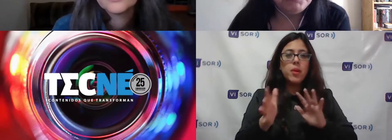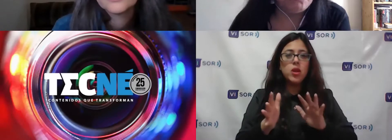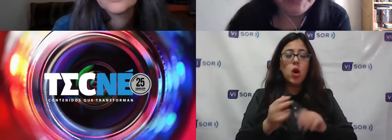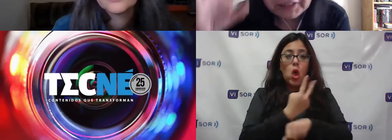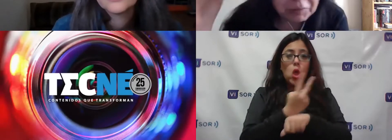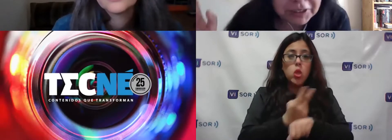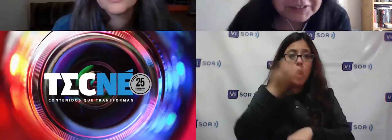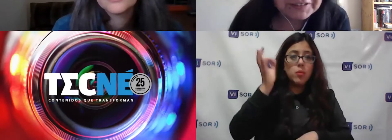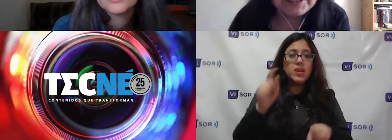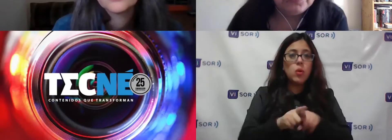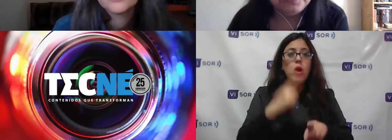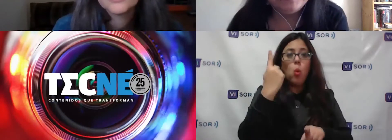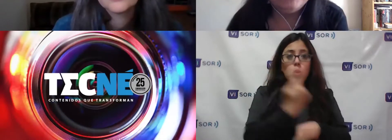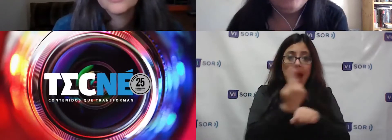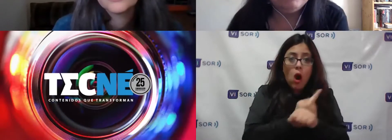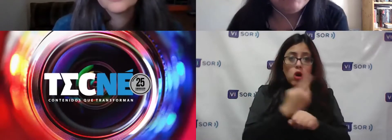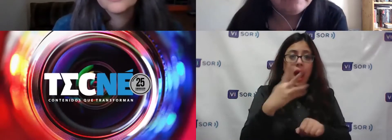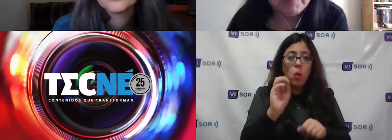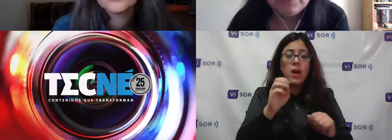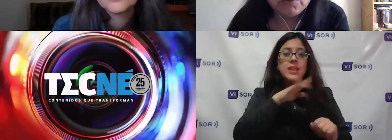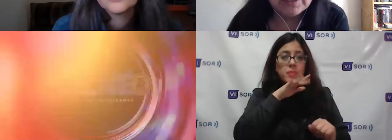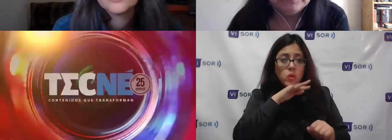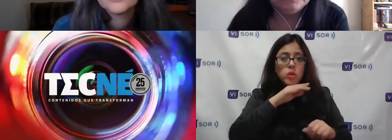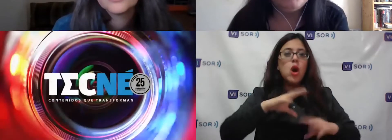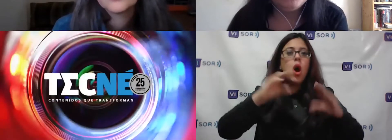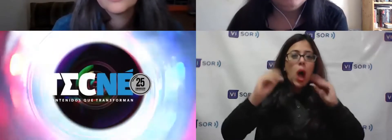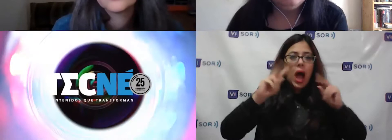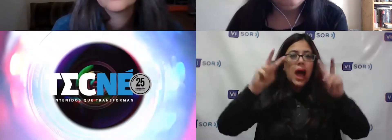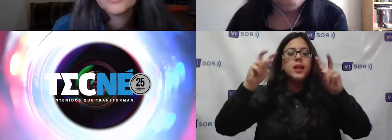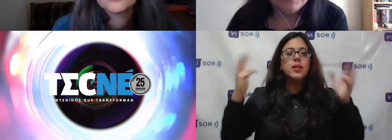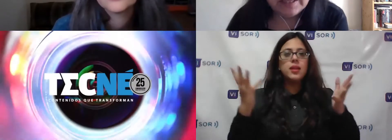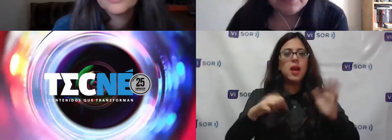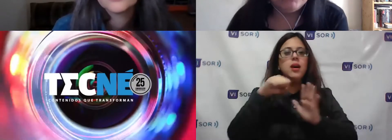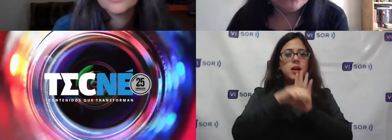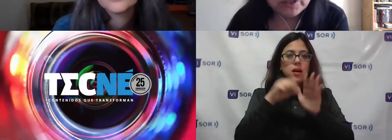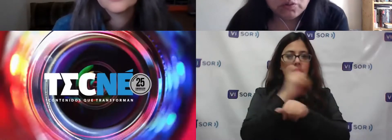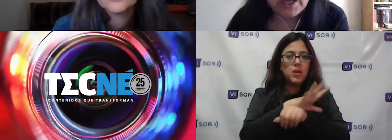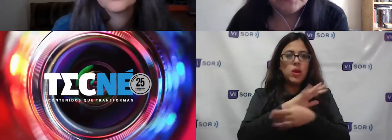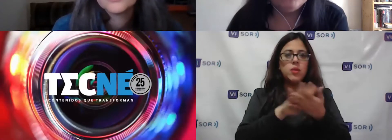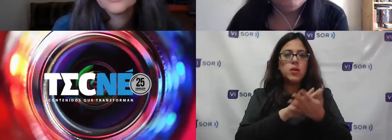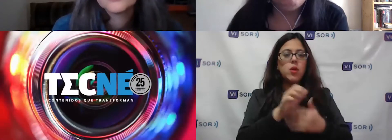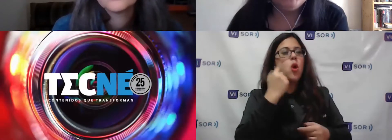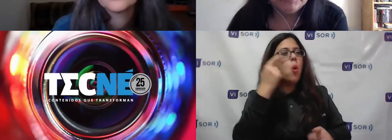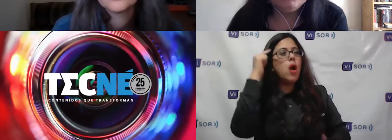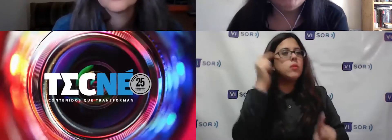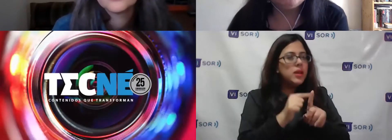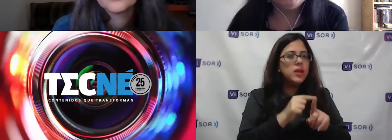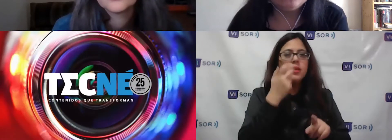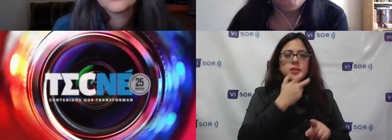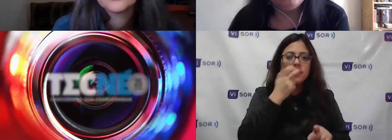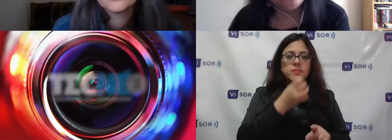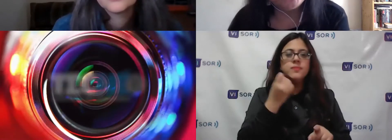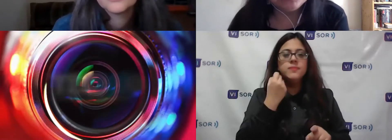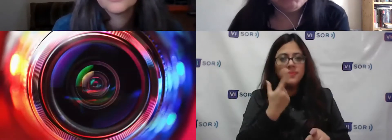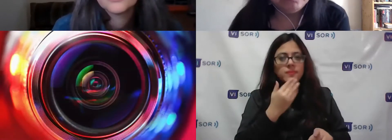una hora cuarenta por así decirlo en hablar de la película que mirada es cuál es su lenguaje porque cuáles son las